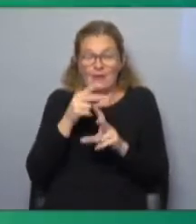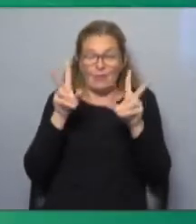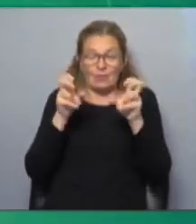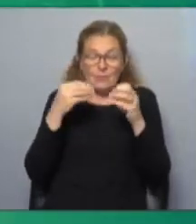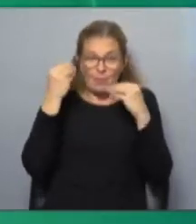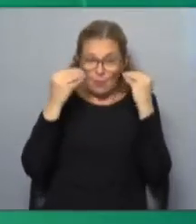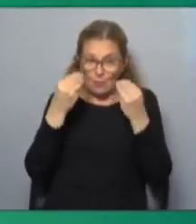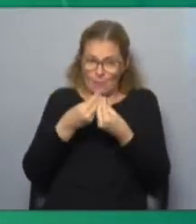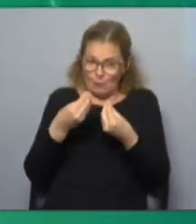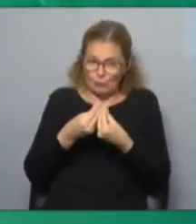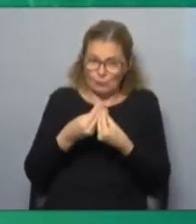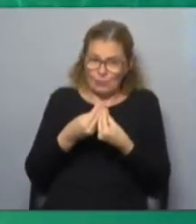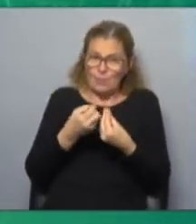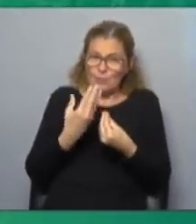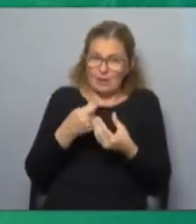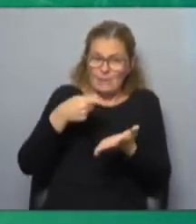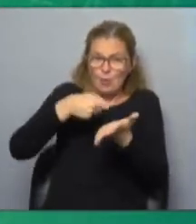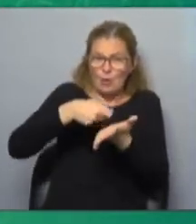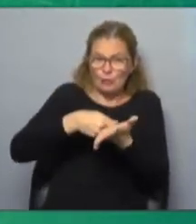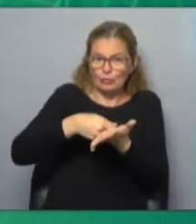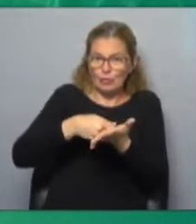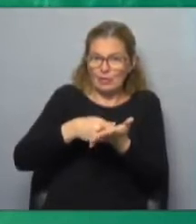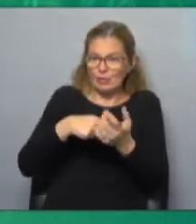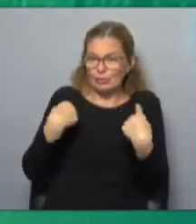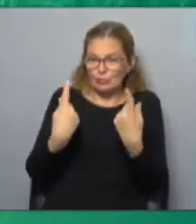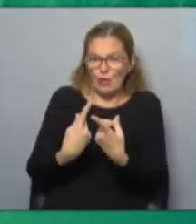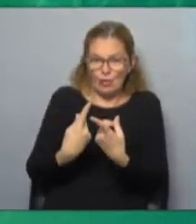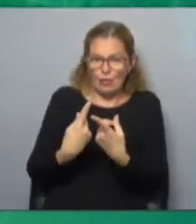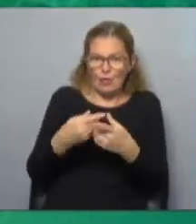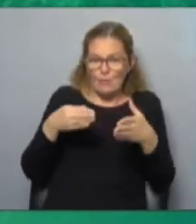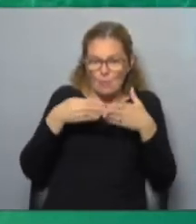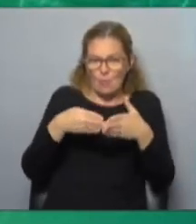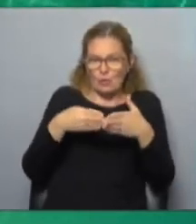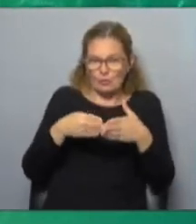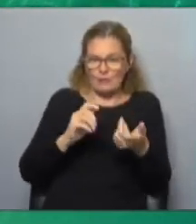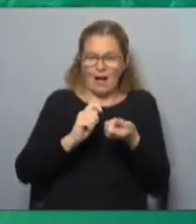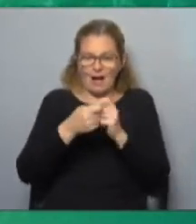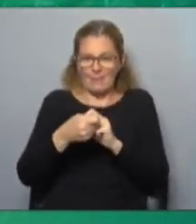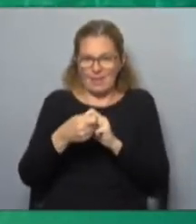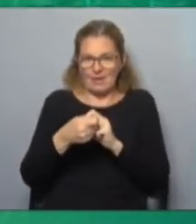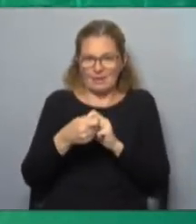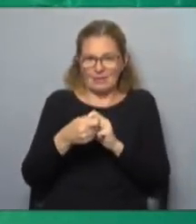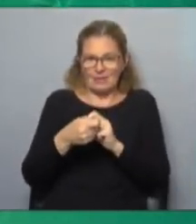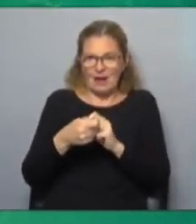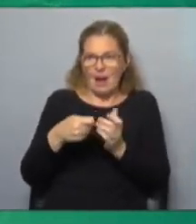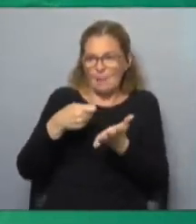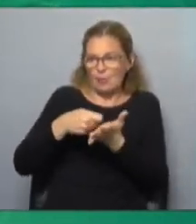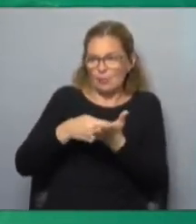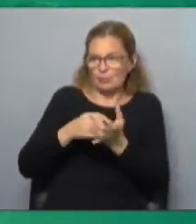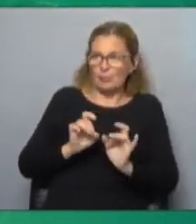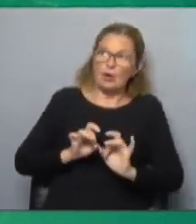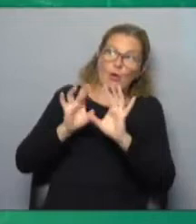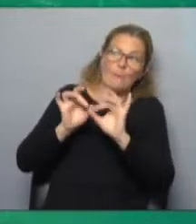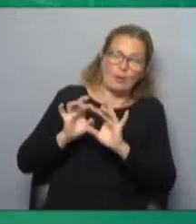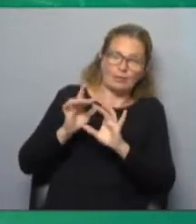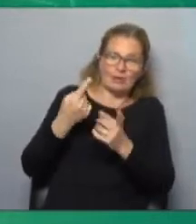que preocupa mucho porque ese costo operativo logístico del puerto se va a trasladar a los productos que se exportan